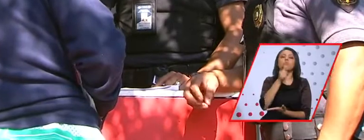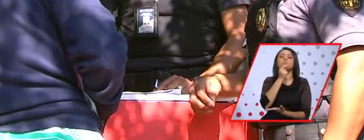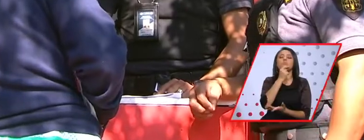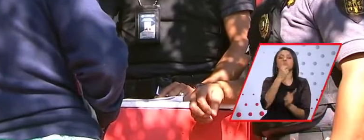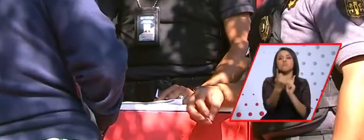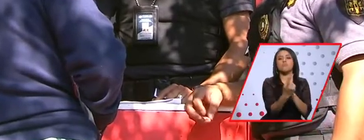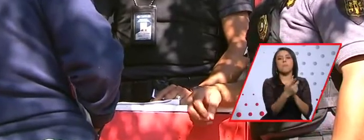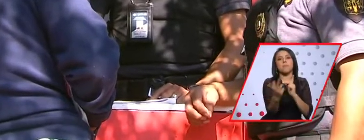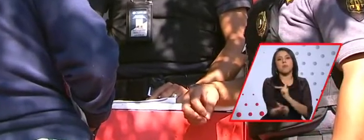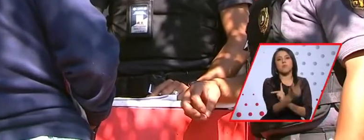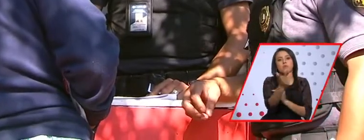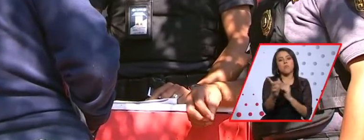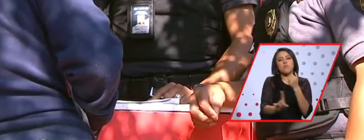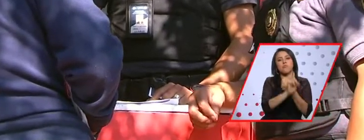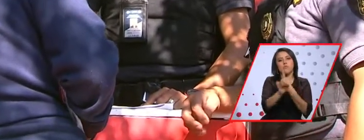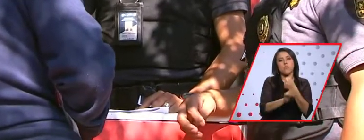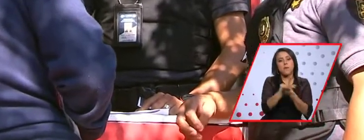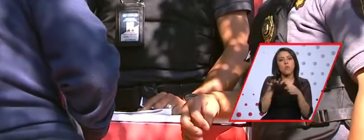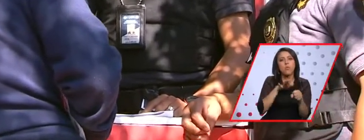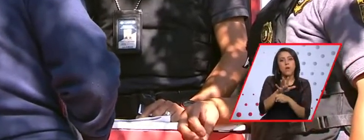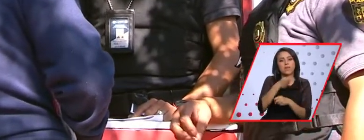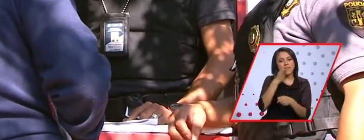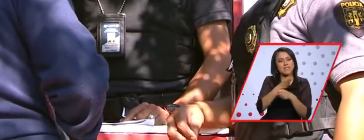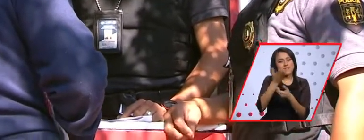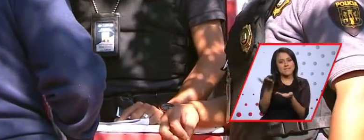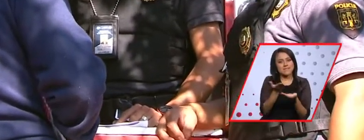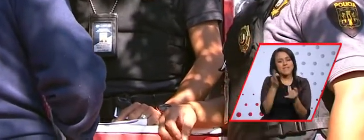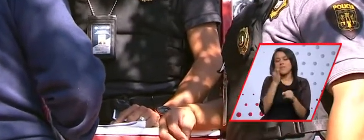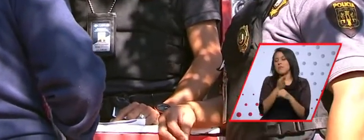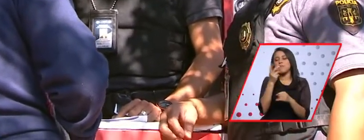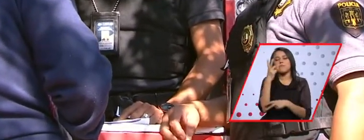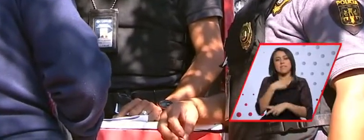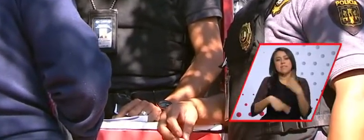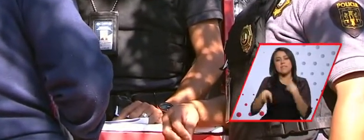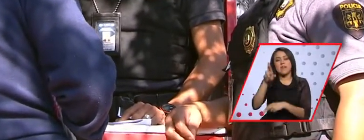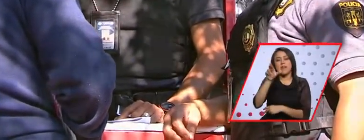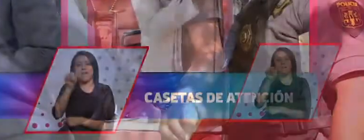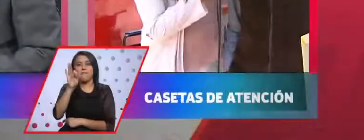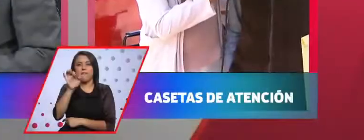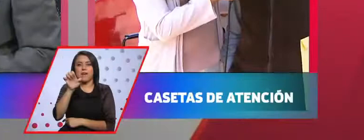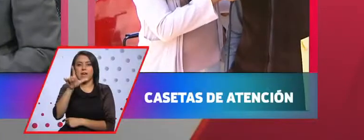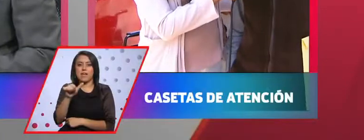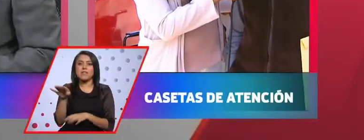a decirnos qué problema tienen, pero hoy conmigo ya se encuentra el señor Rafael. ¿Cómo